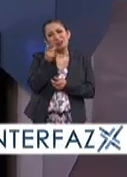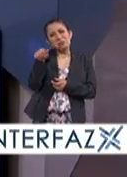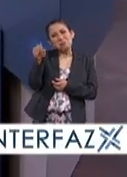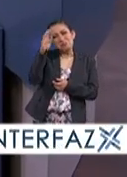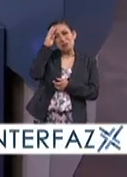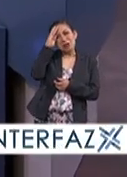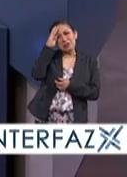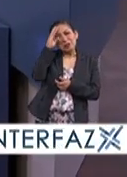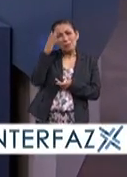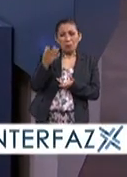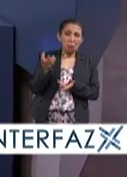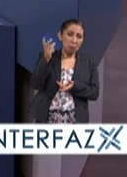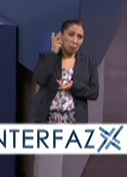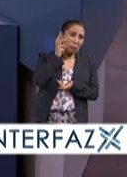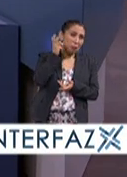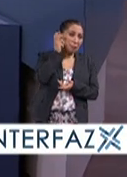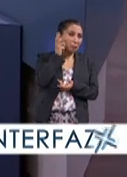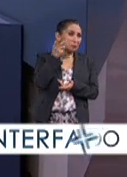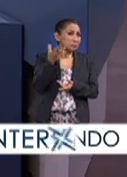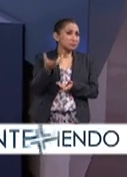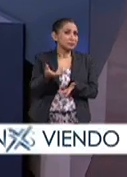empieza escuchando